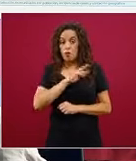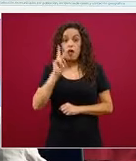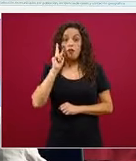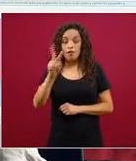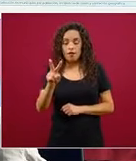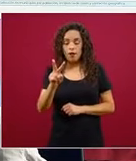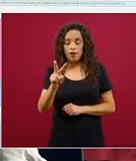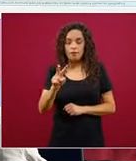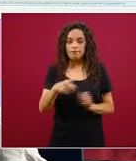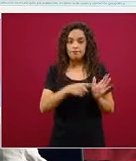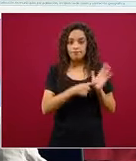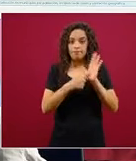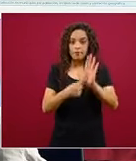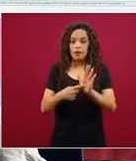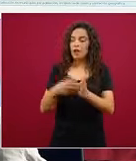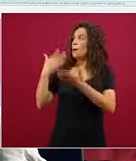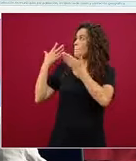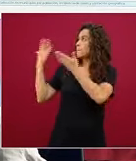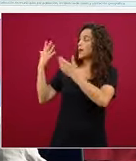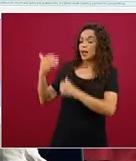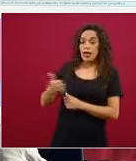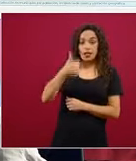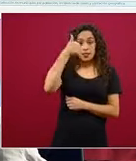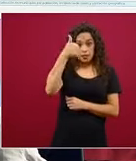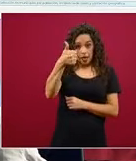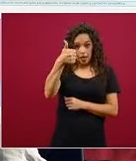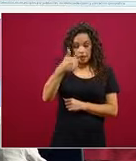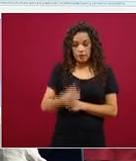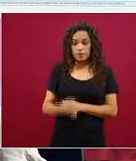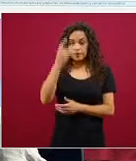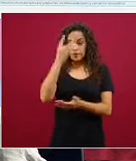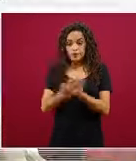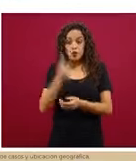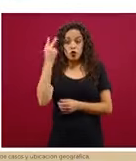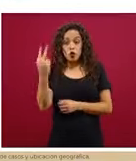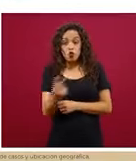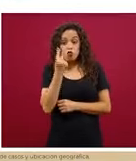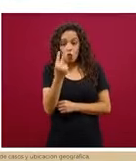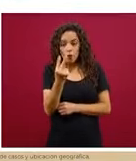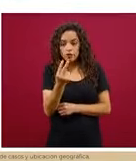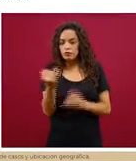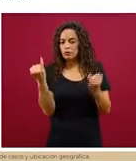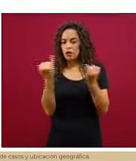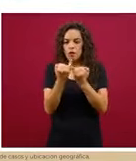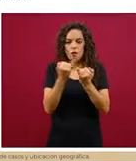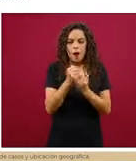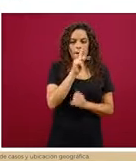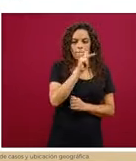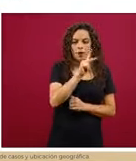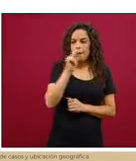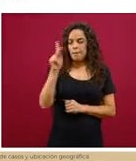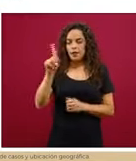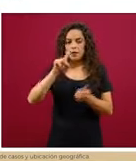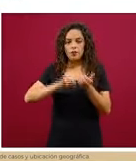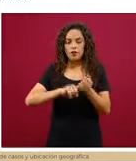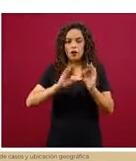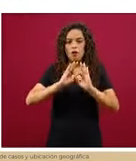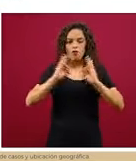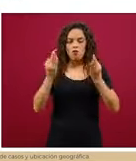representándose seis. Son dos prácticamente los que tienen este comportamiento similar o que le dan la forma a la curva